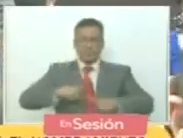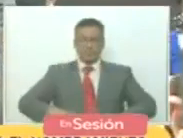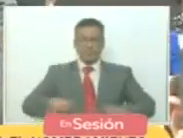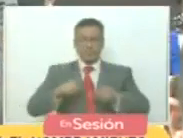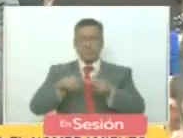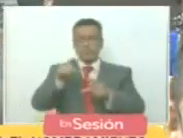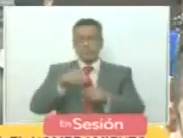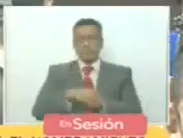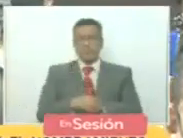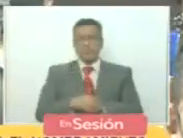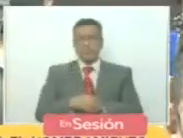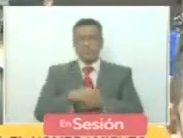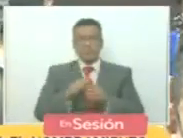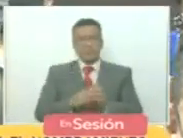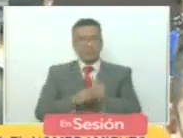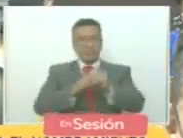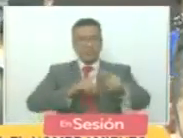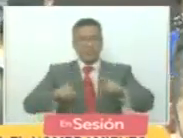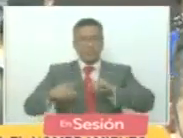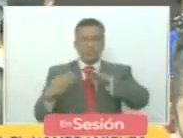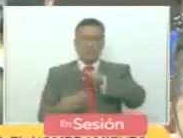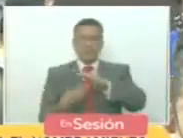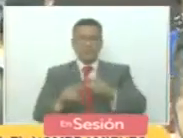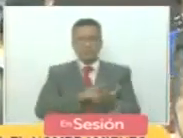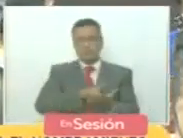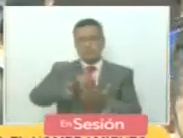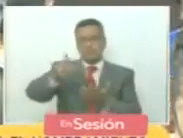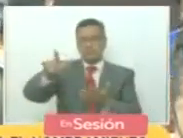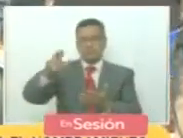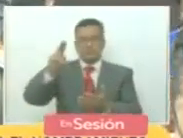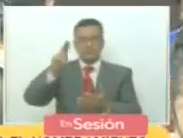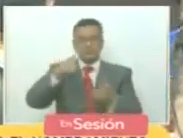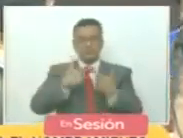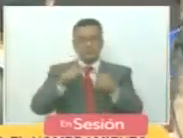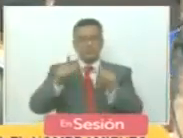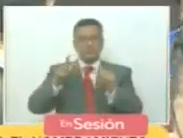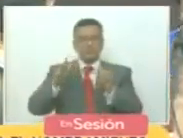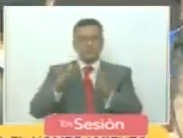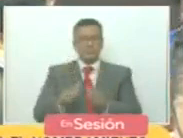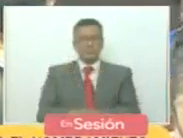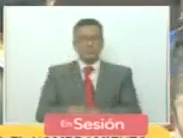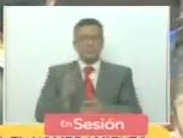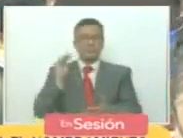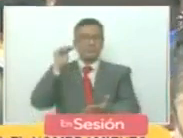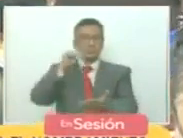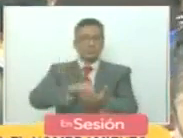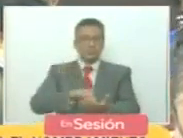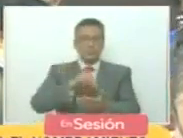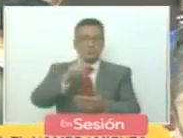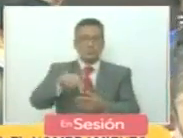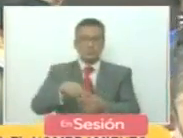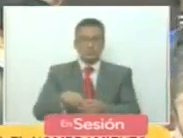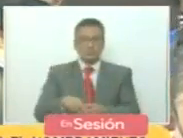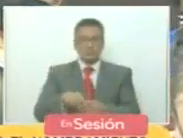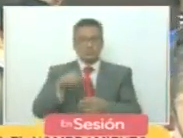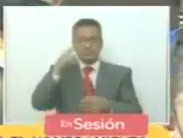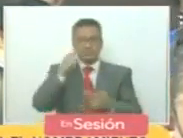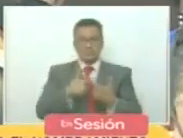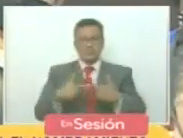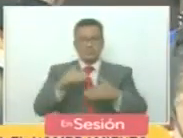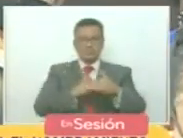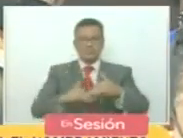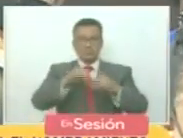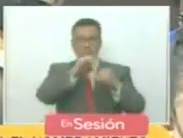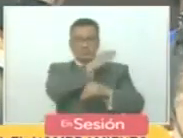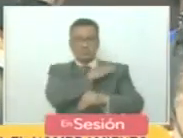fue comandante de la base aérea El Libertador. Y también en su condición de grado de mayor